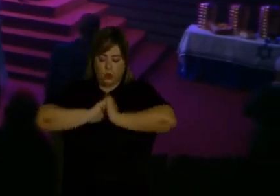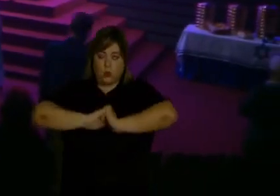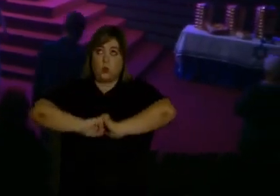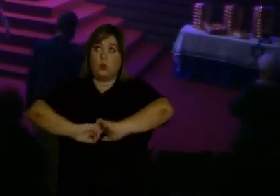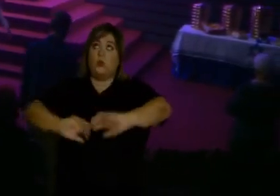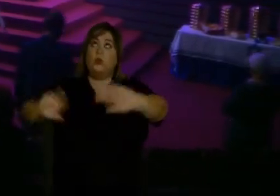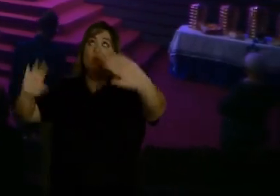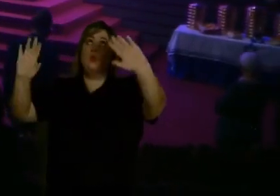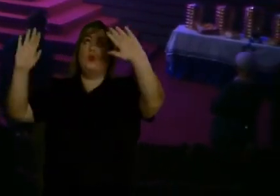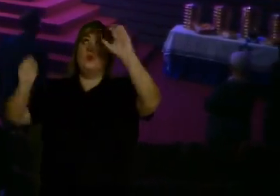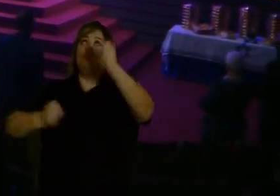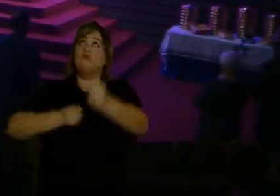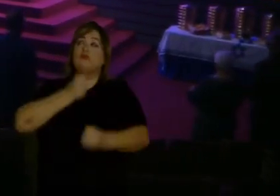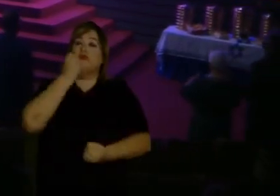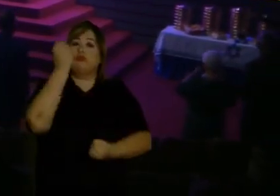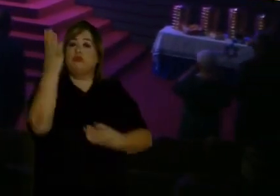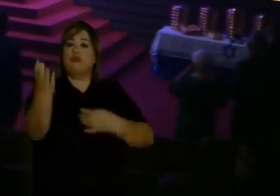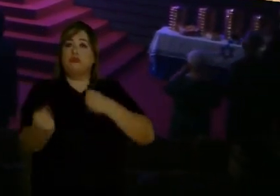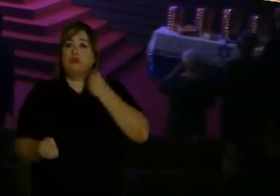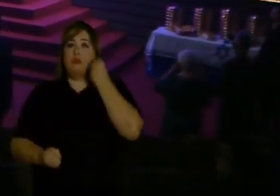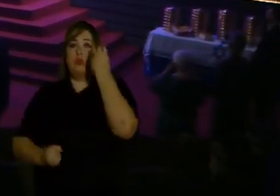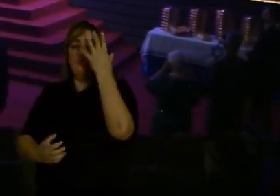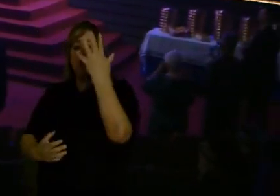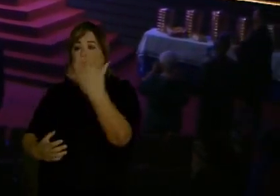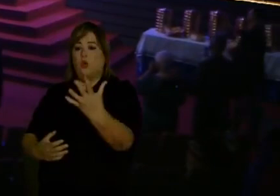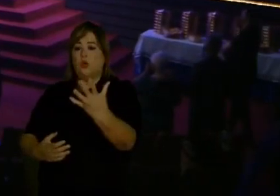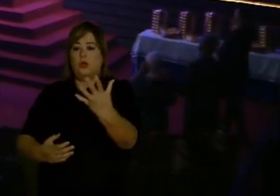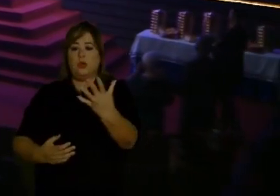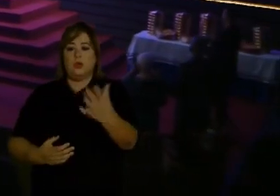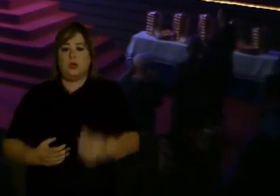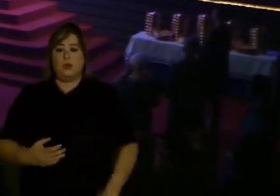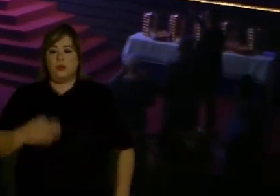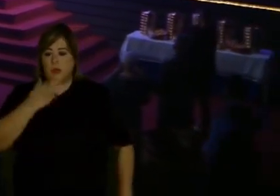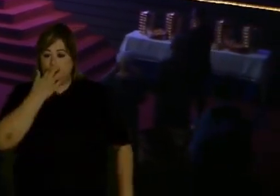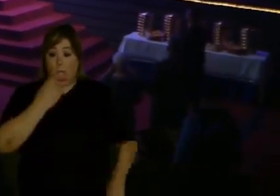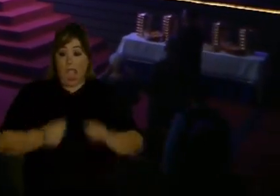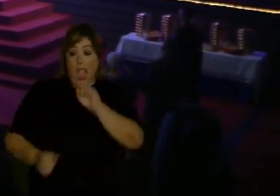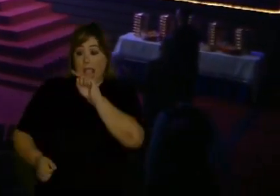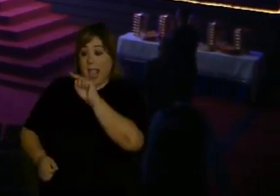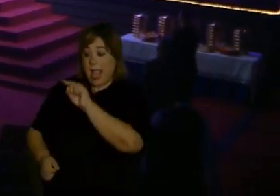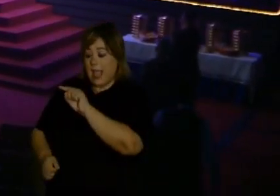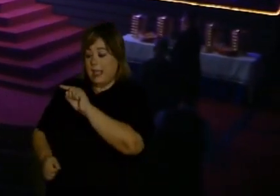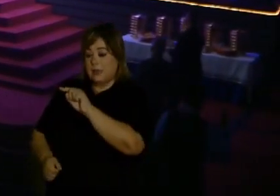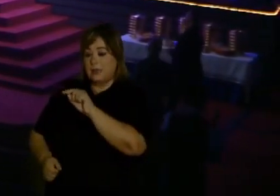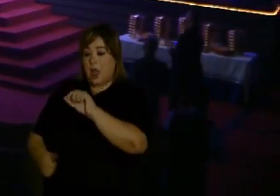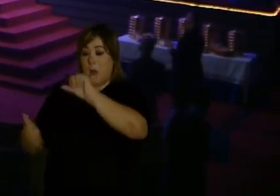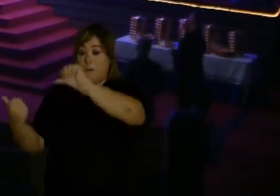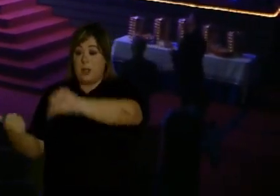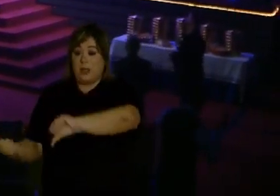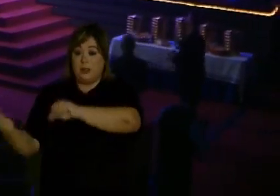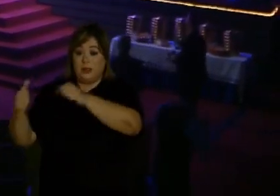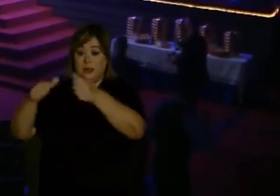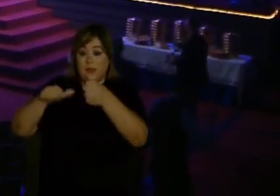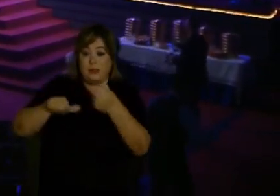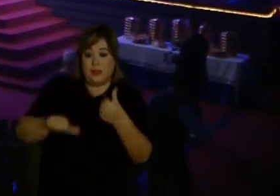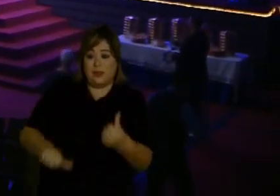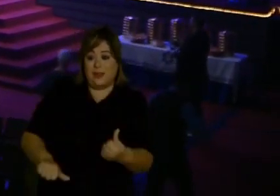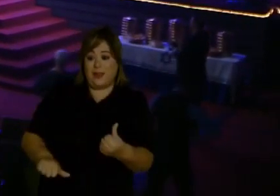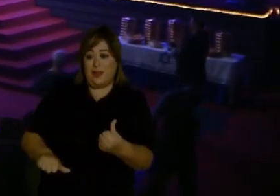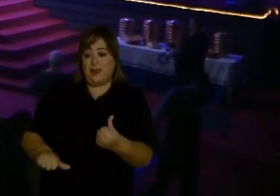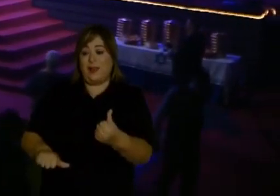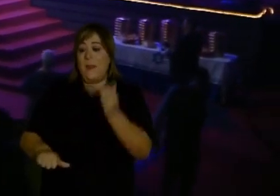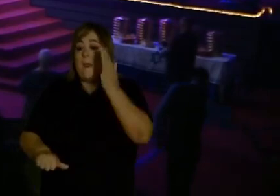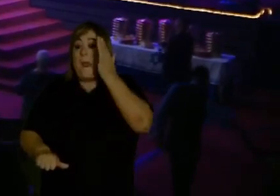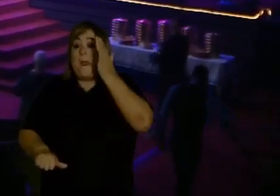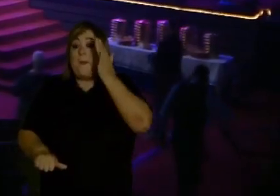Esta unción de Dios. Ahí está. Ella fue bautizada hace una semana. Y miren eso. No puede parar. Es como un río. Es como un